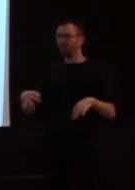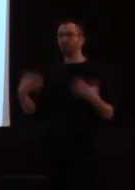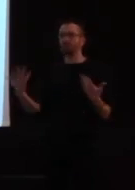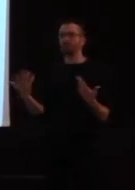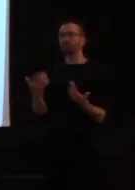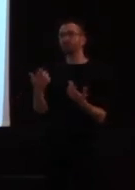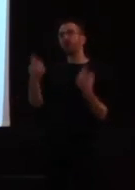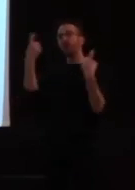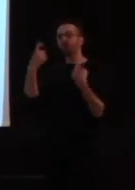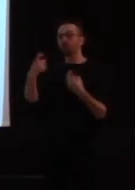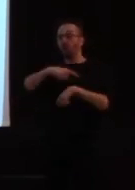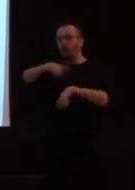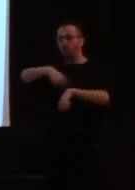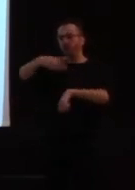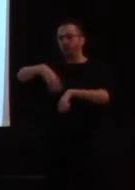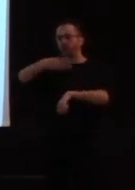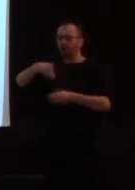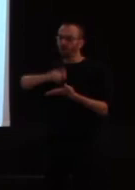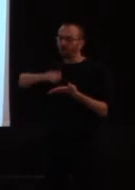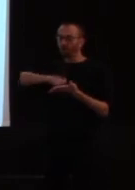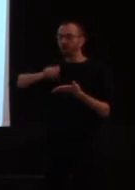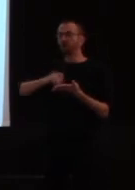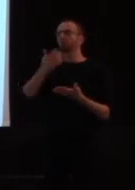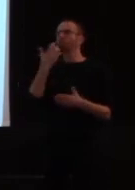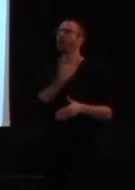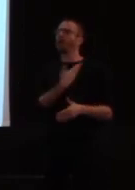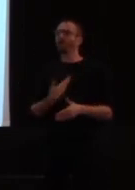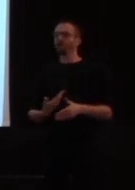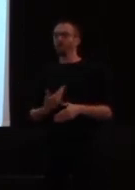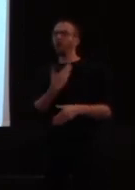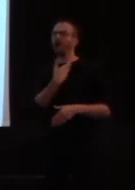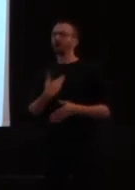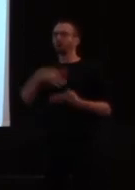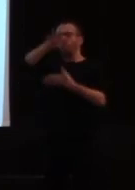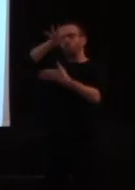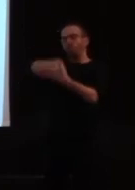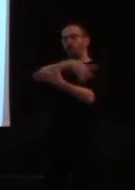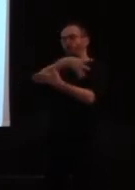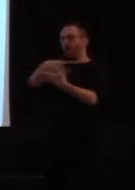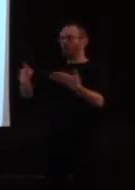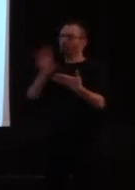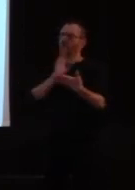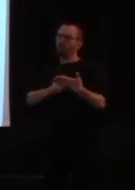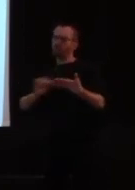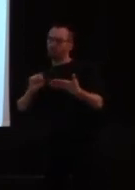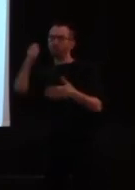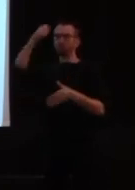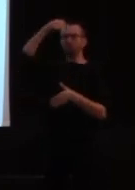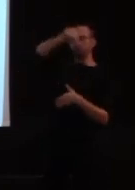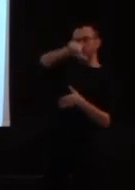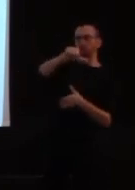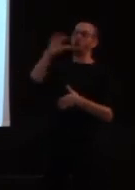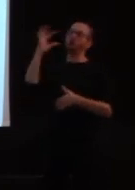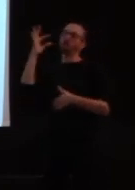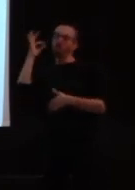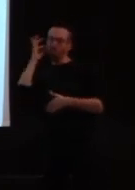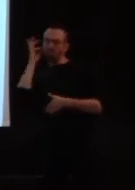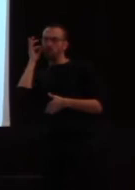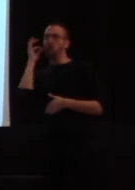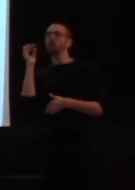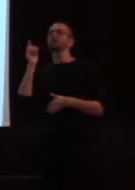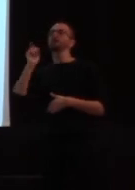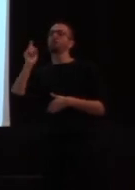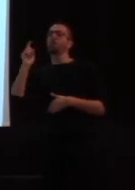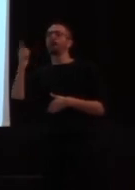ahí. Por ejemplo, tenemos los adjetivos, tenemos unos cuadros fabulosos, masculino, femenino, singular, plural.